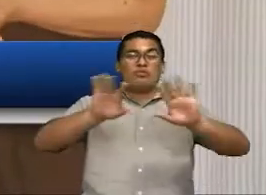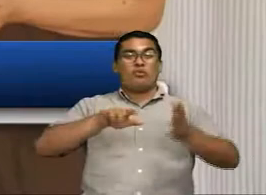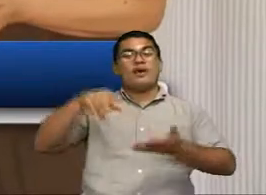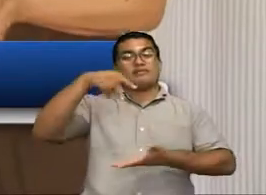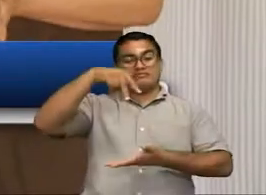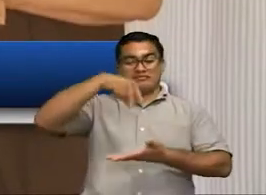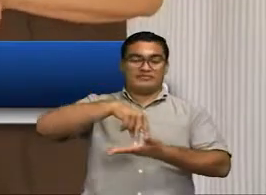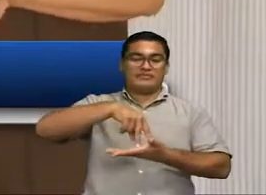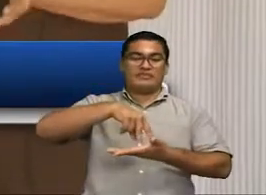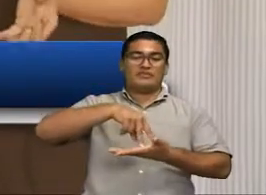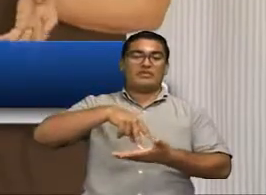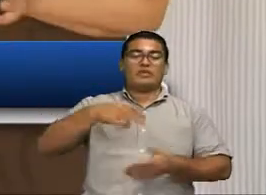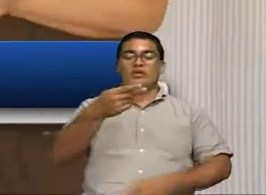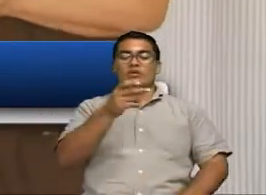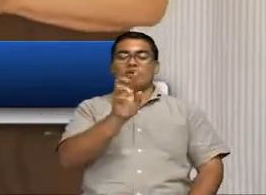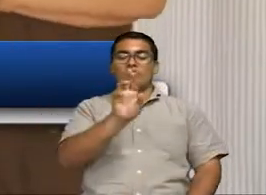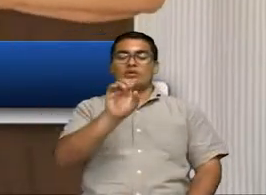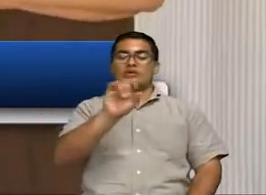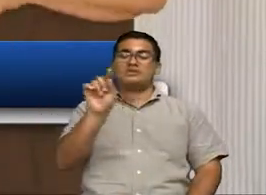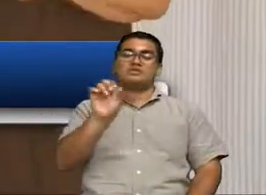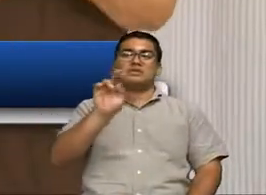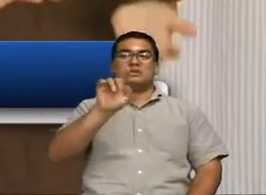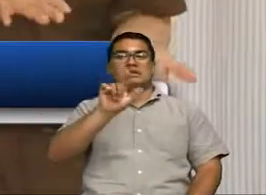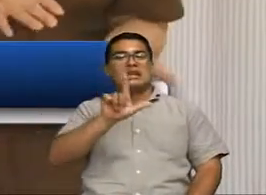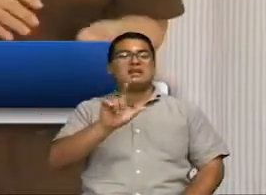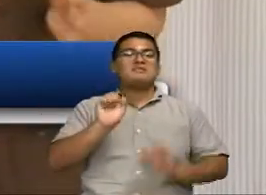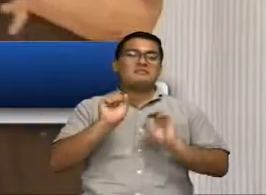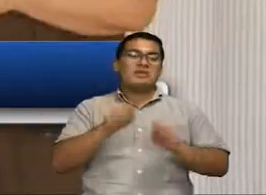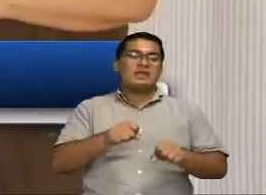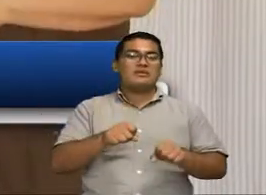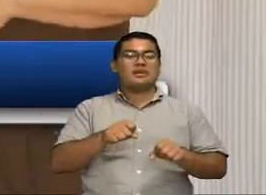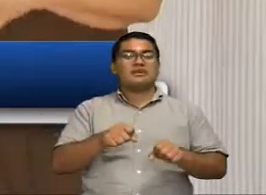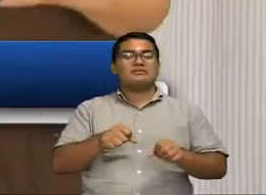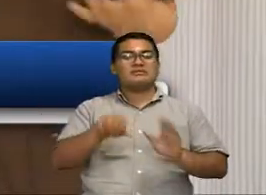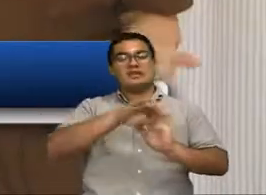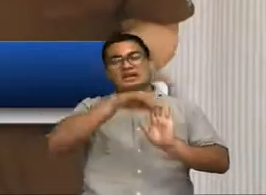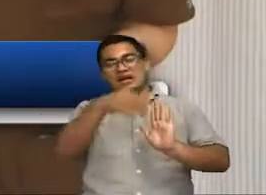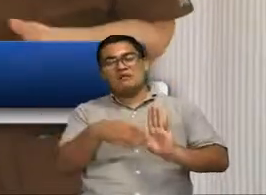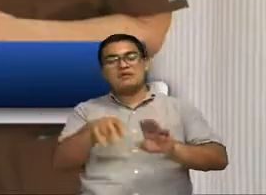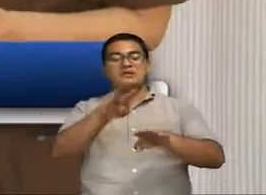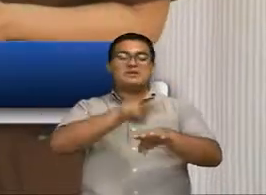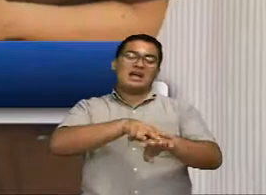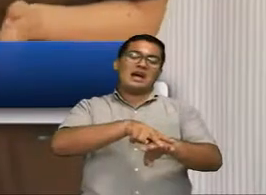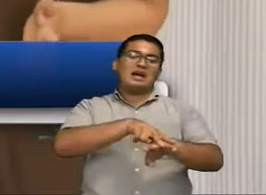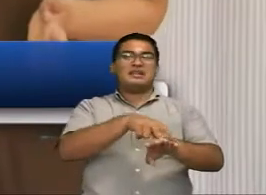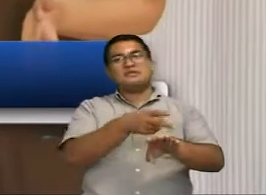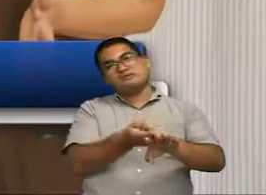Y las horizontales, ella puede estar acostada de un lado, de otro lado, en el piso.